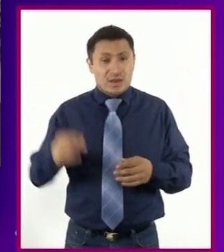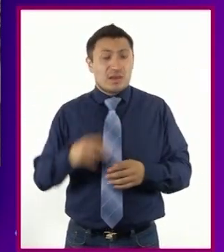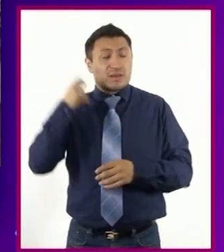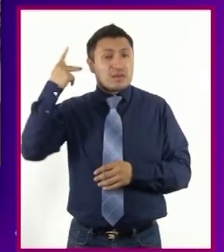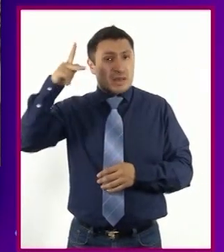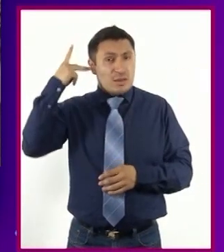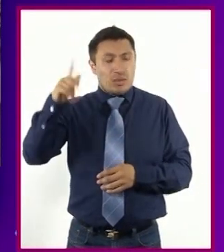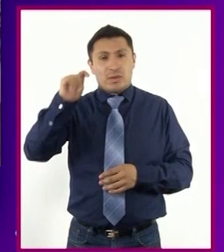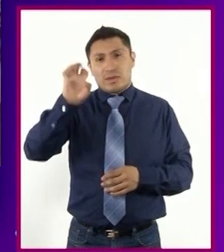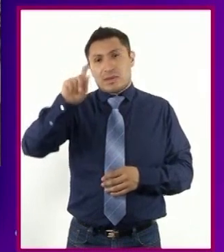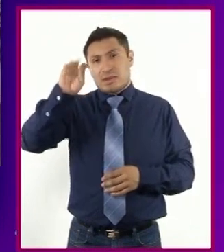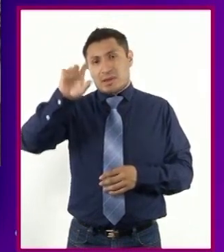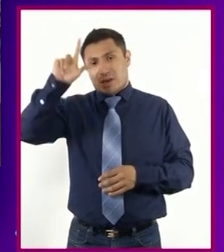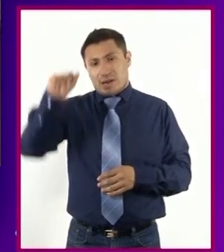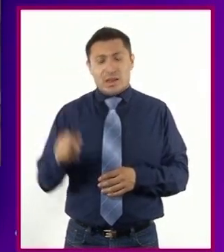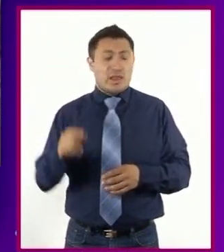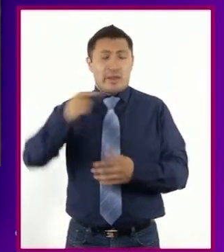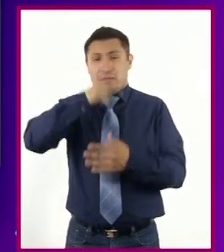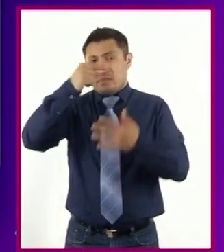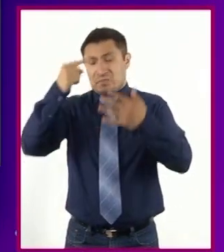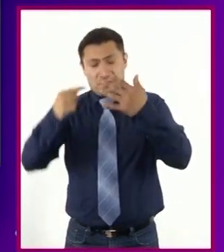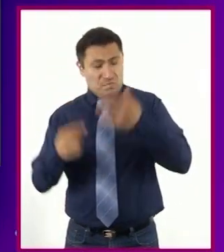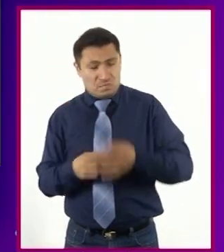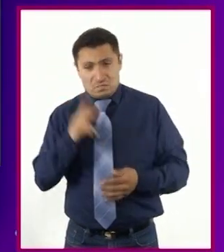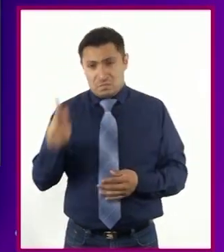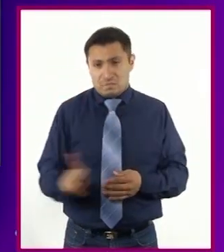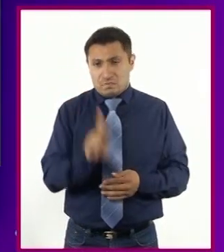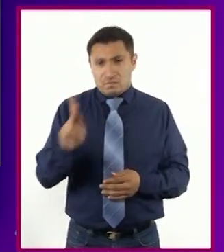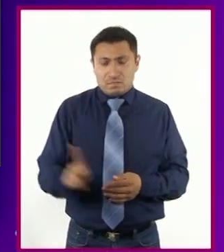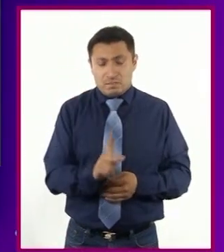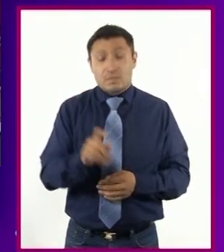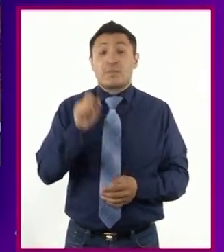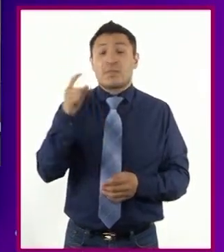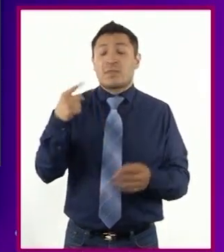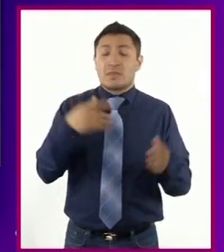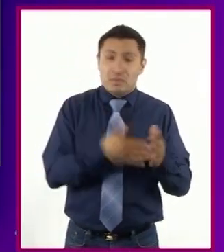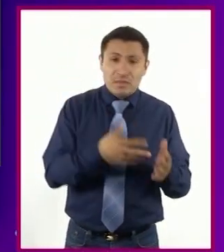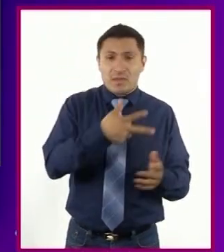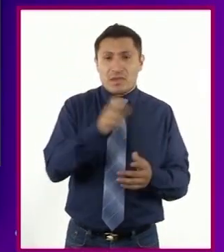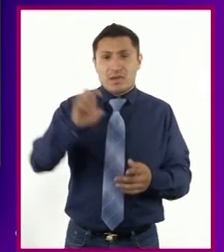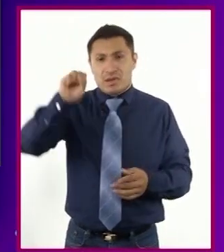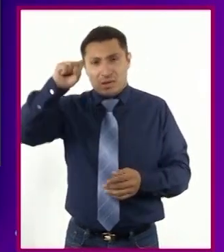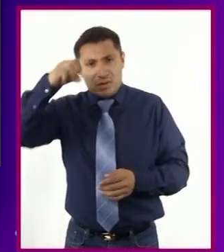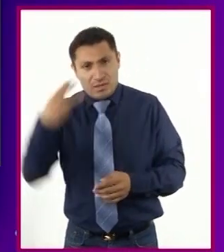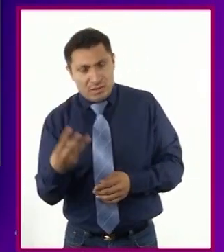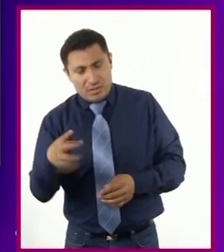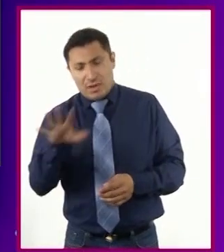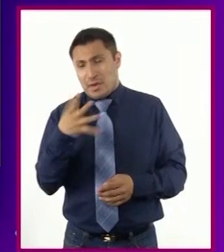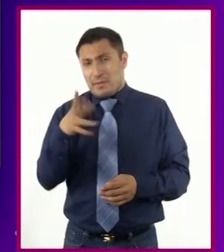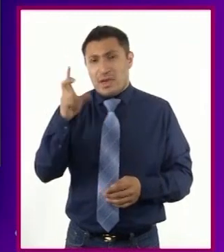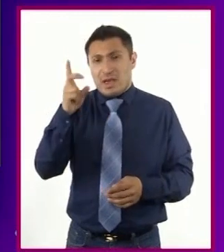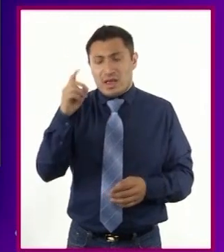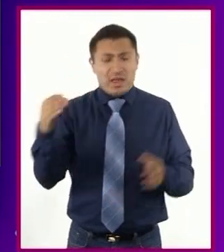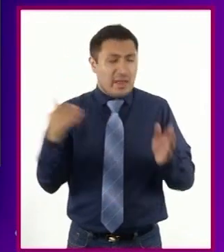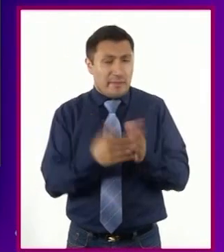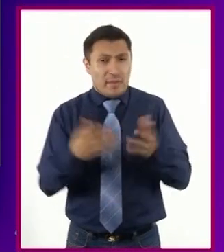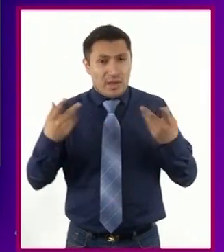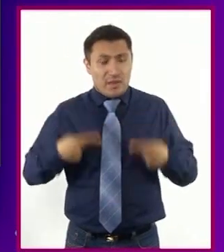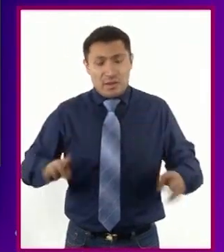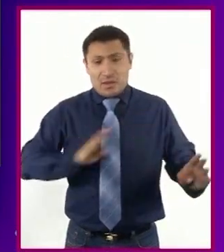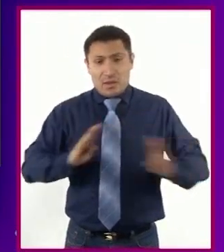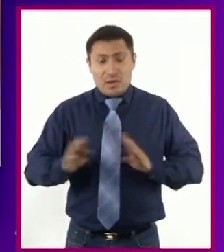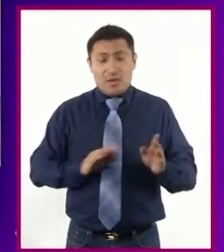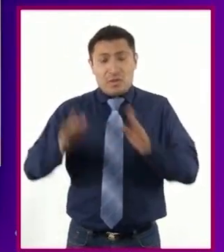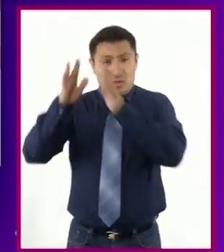provenientes de Tetela, Zacapuaxtla y Xochiapulco. En 1863, cerca de 30,000 soldados